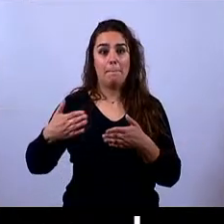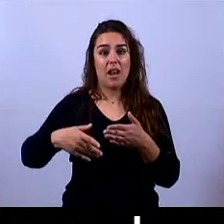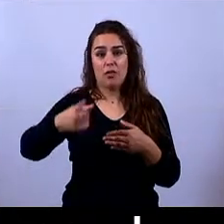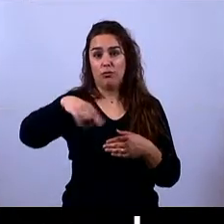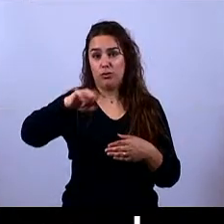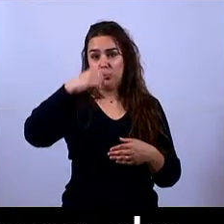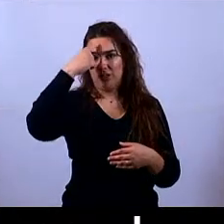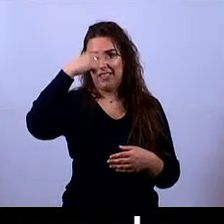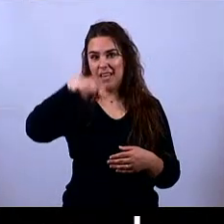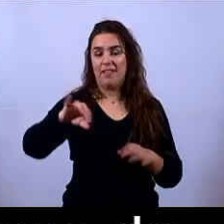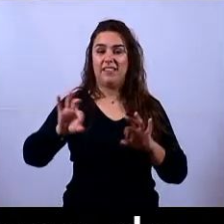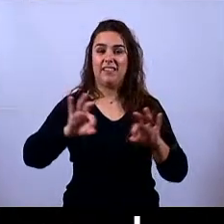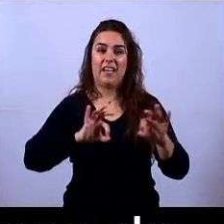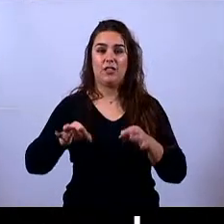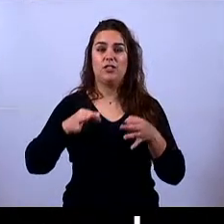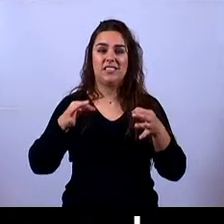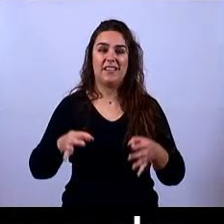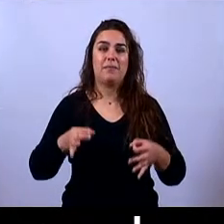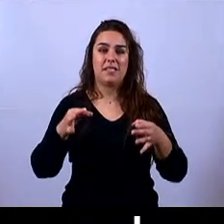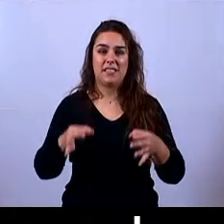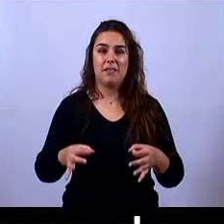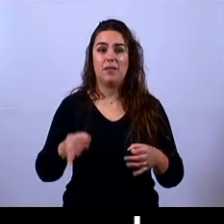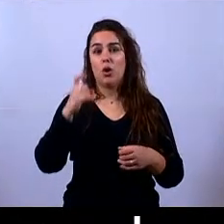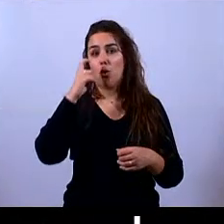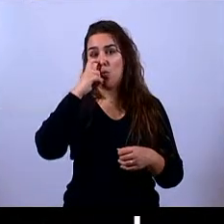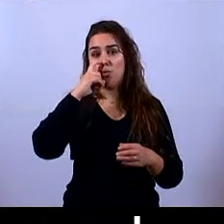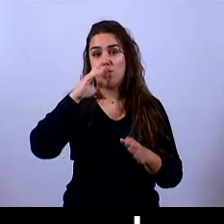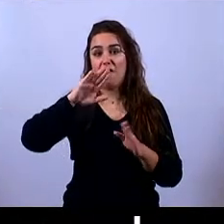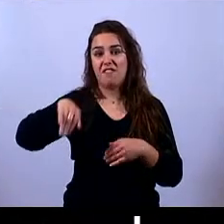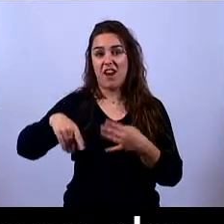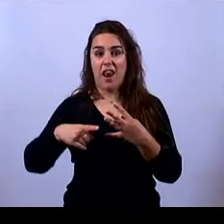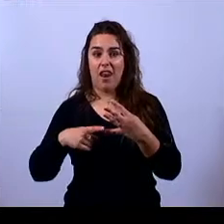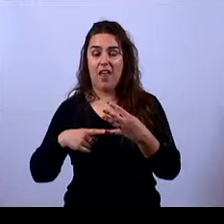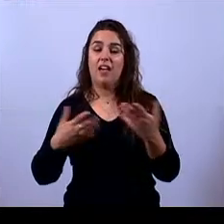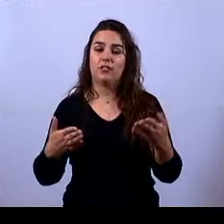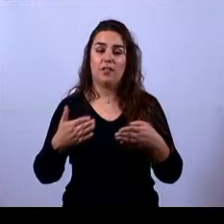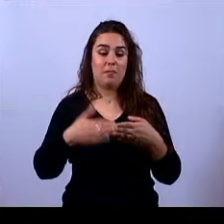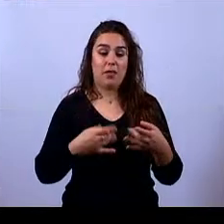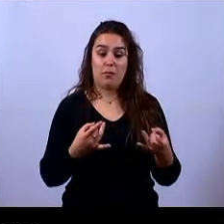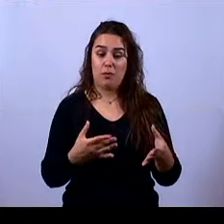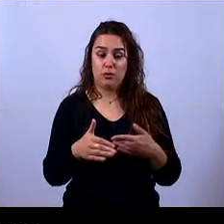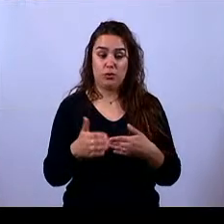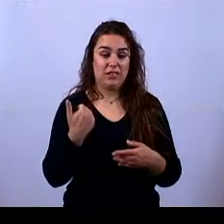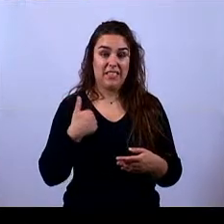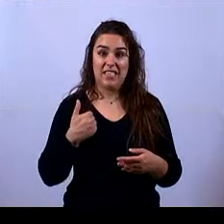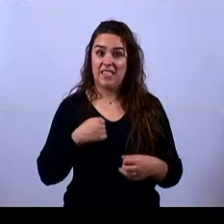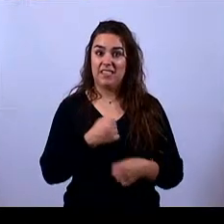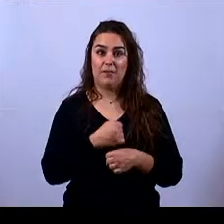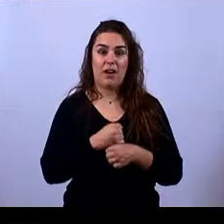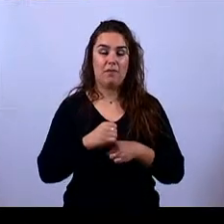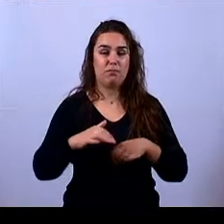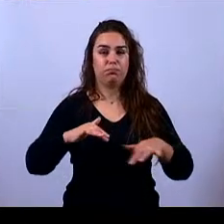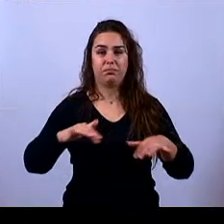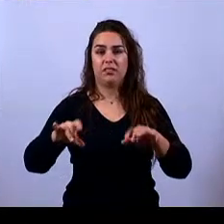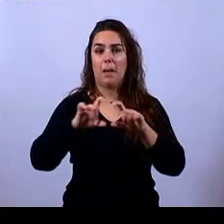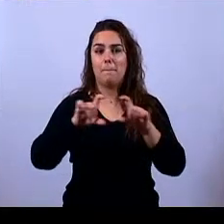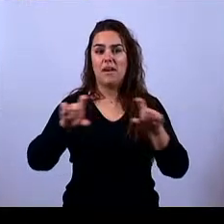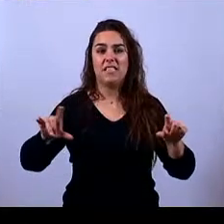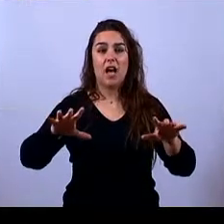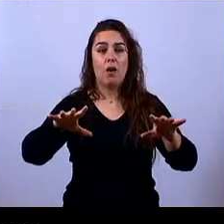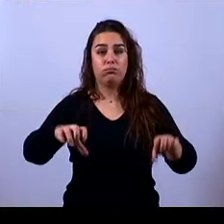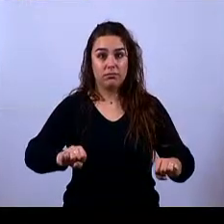conocen que el teatro siempre empieza a finales de junio, con lo cual los plazos son inminentes. Ya empieza a trabajar la empresa